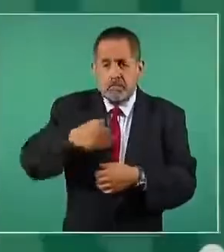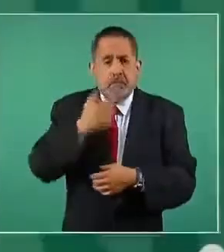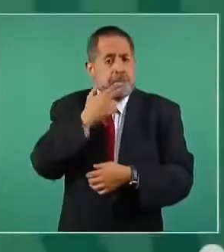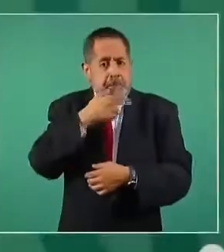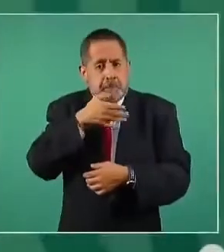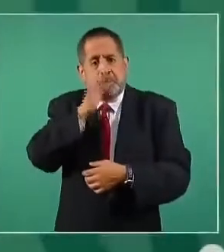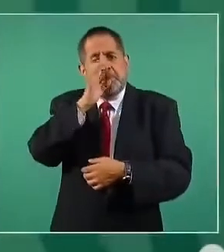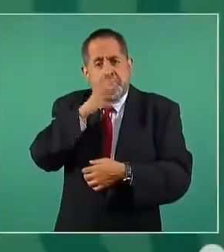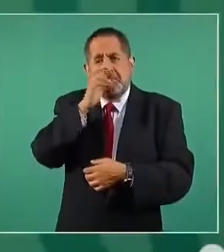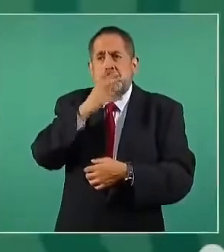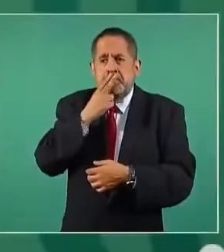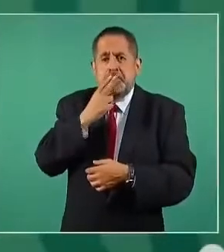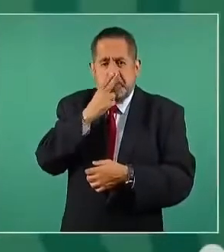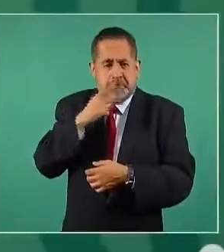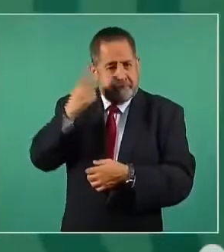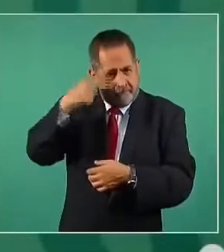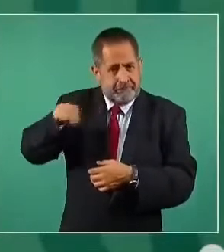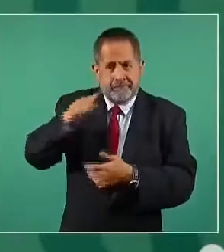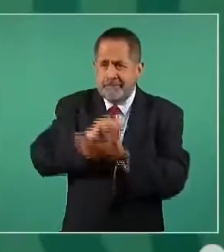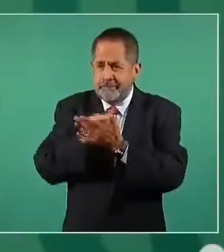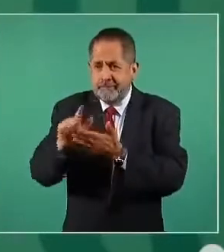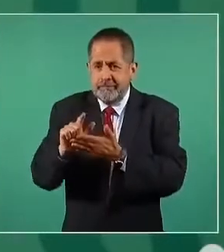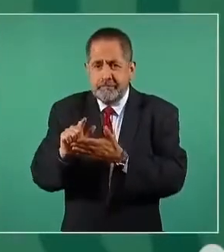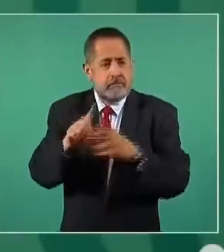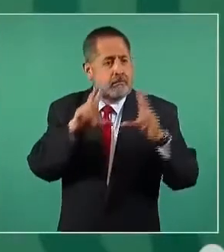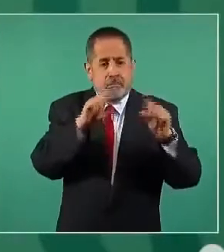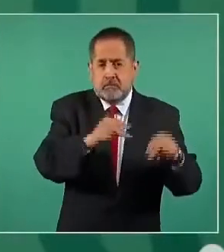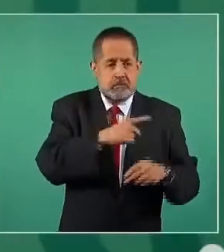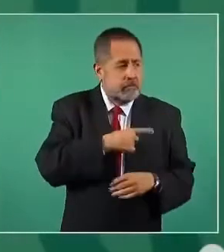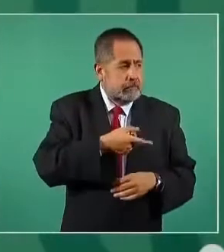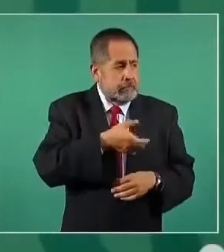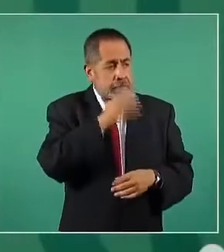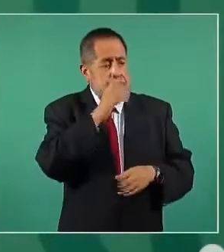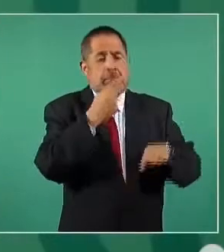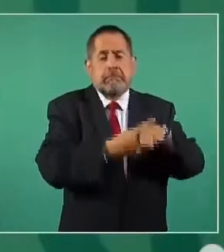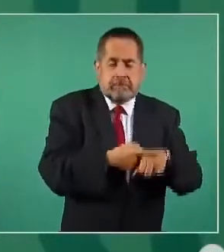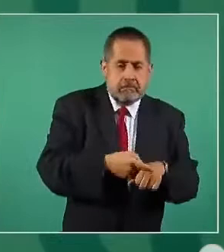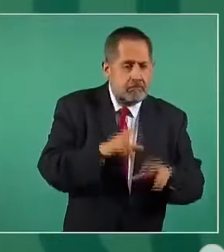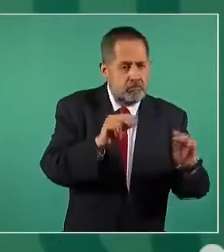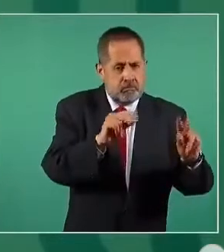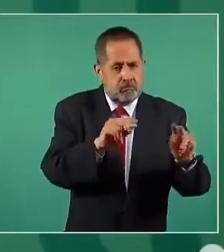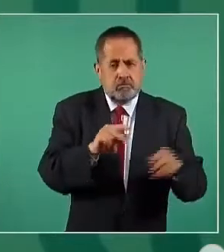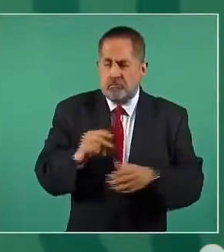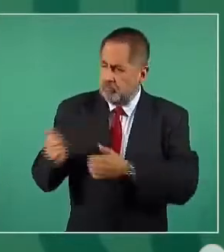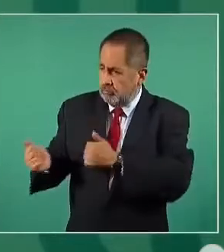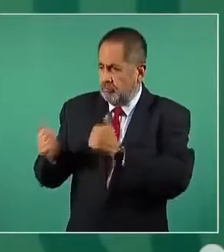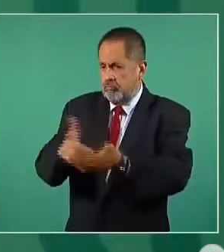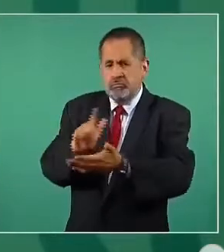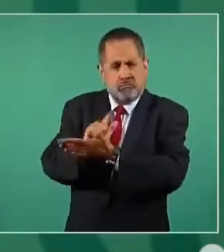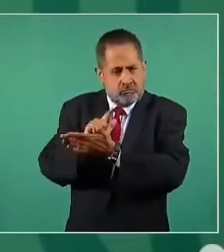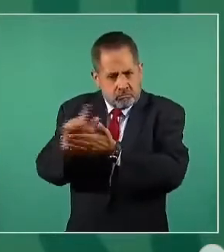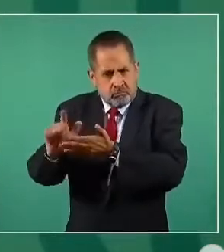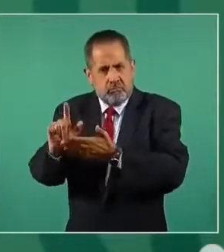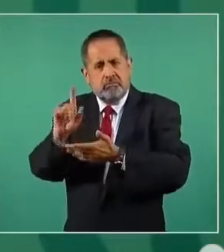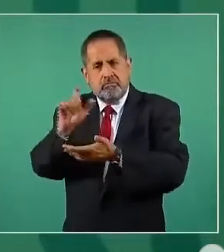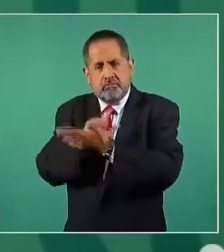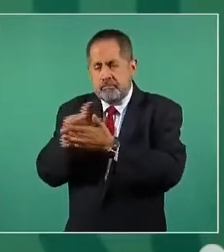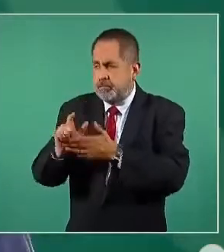de la gente y que no se enferme, porque es agua